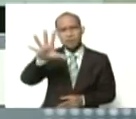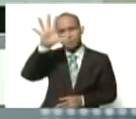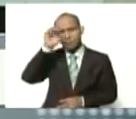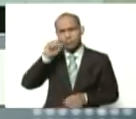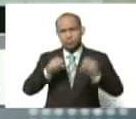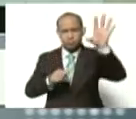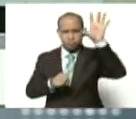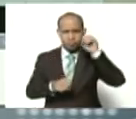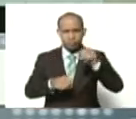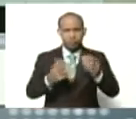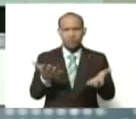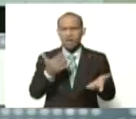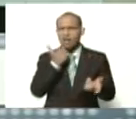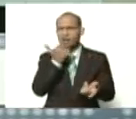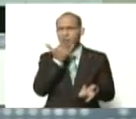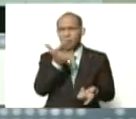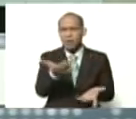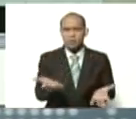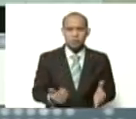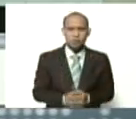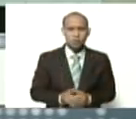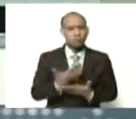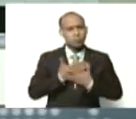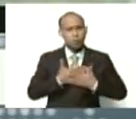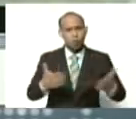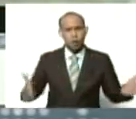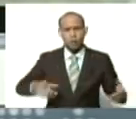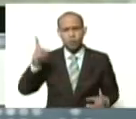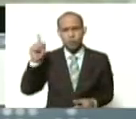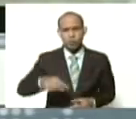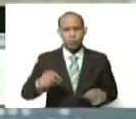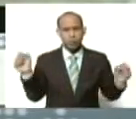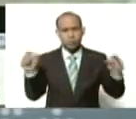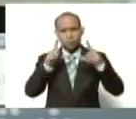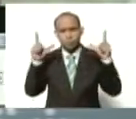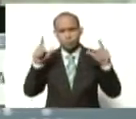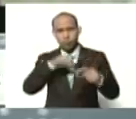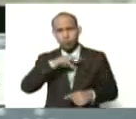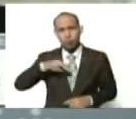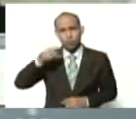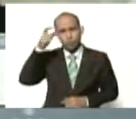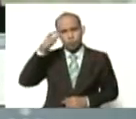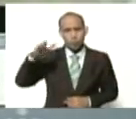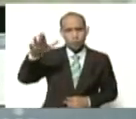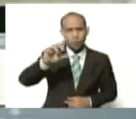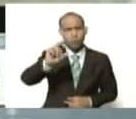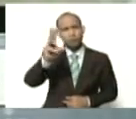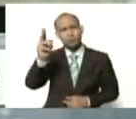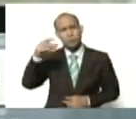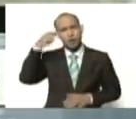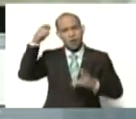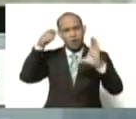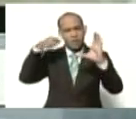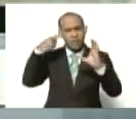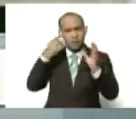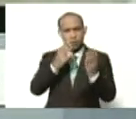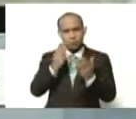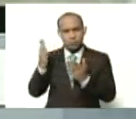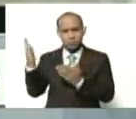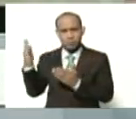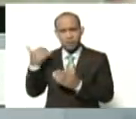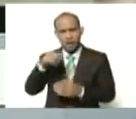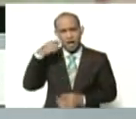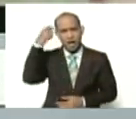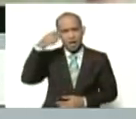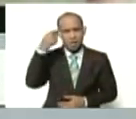lo que sucedía, de colaboración impresionante en nuestro pueblo. Vamos a ver un videíto, tenemos, ¿verdad? Tenemos